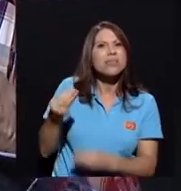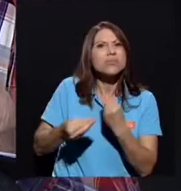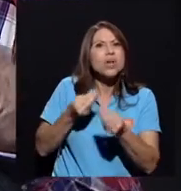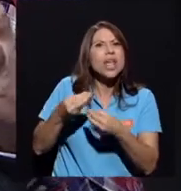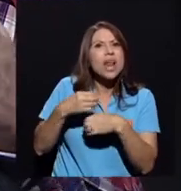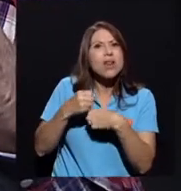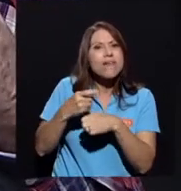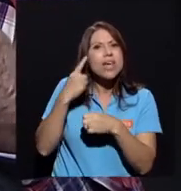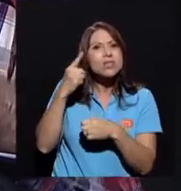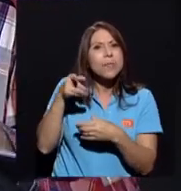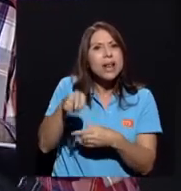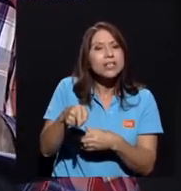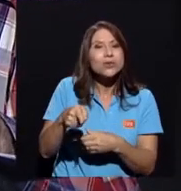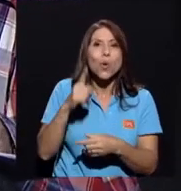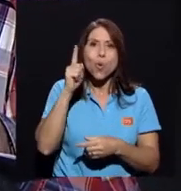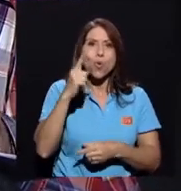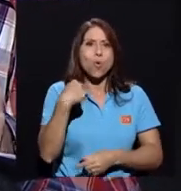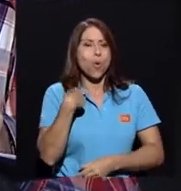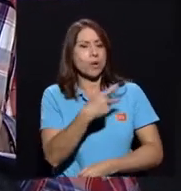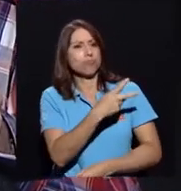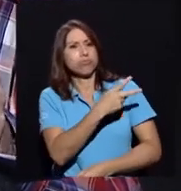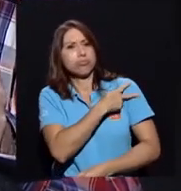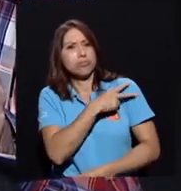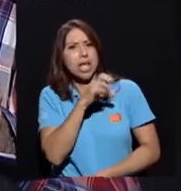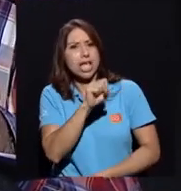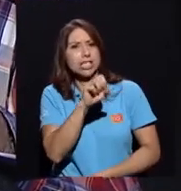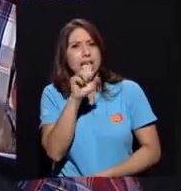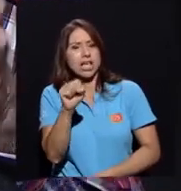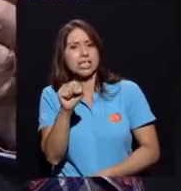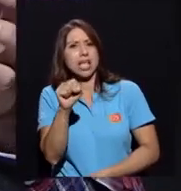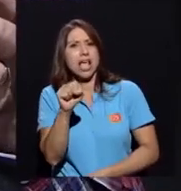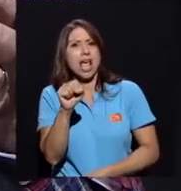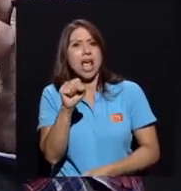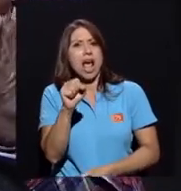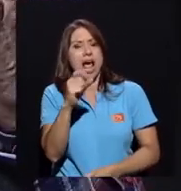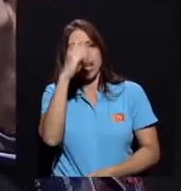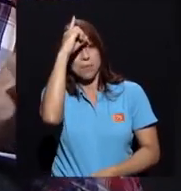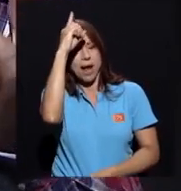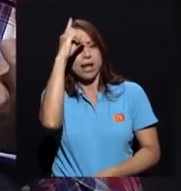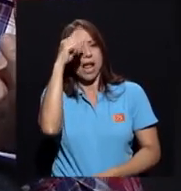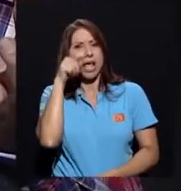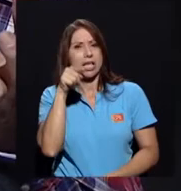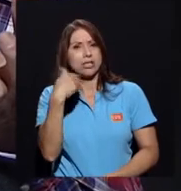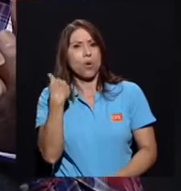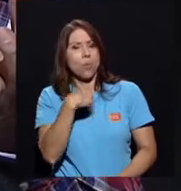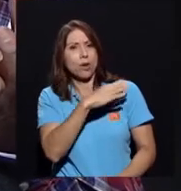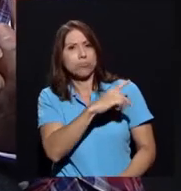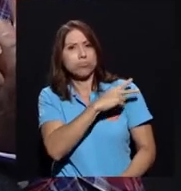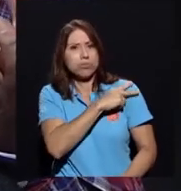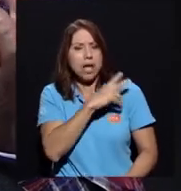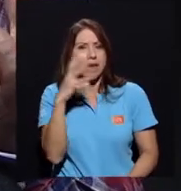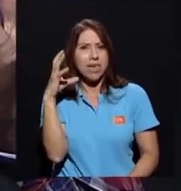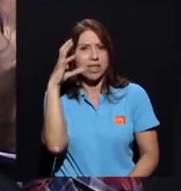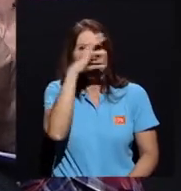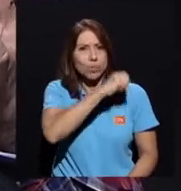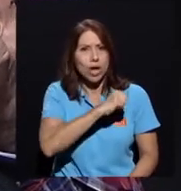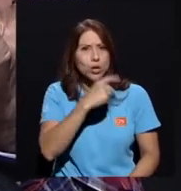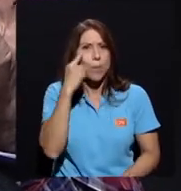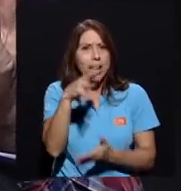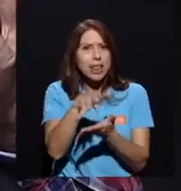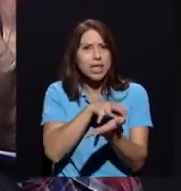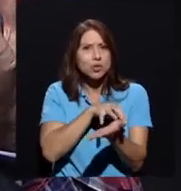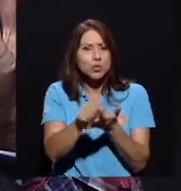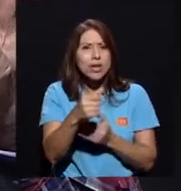uno de los generales de la ss alemana había descubierto que para destruir inglaterra lo que iba a hacer era